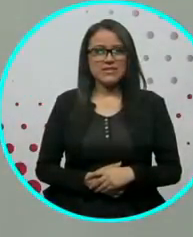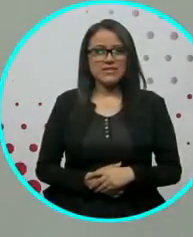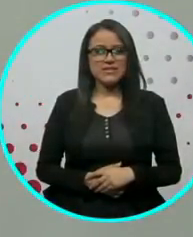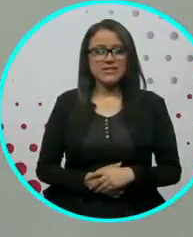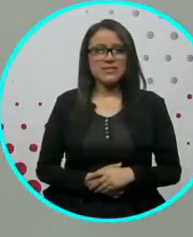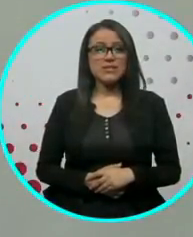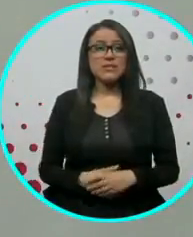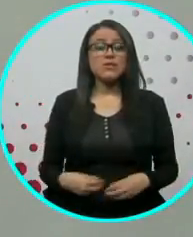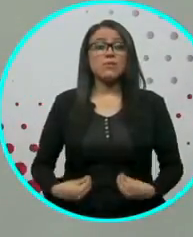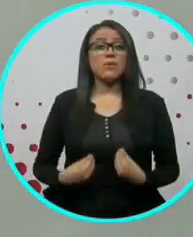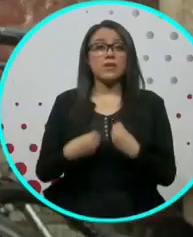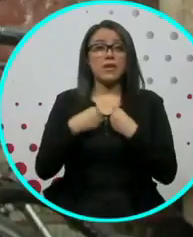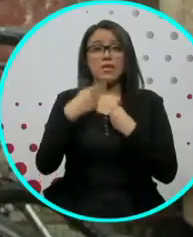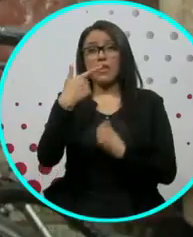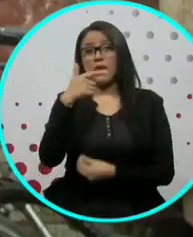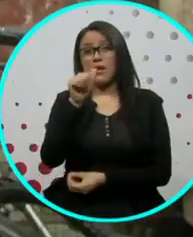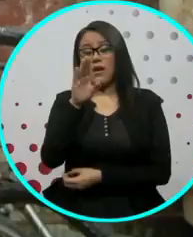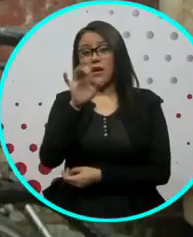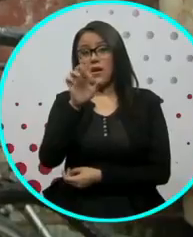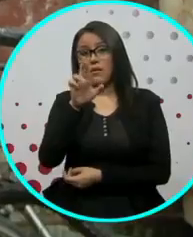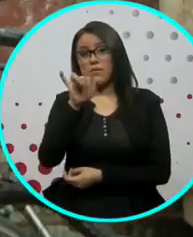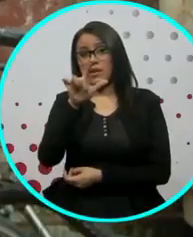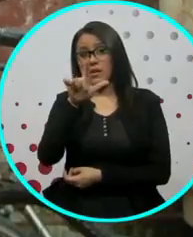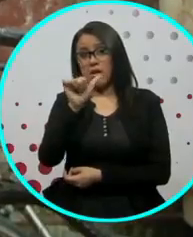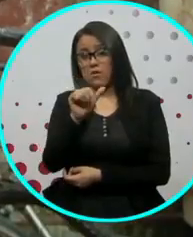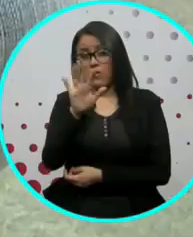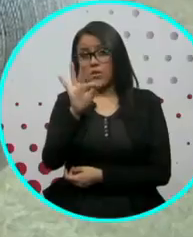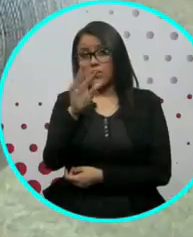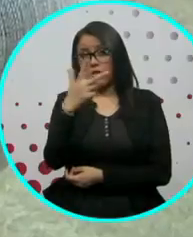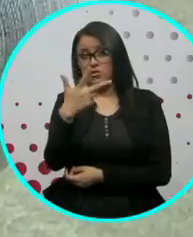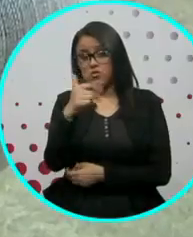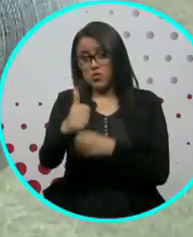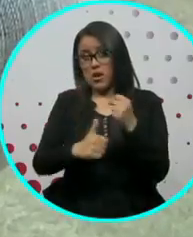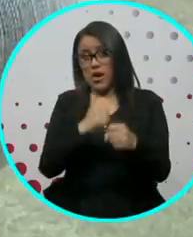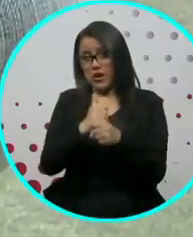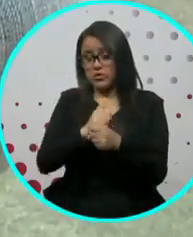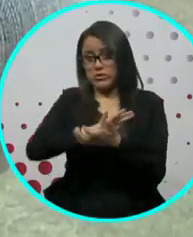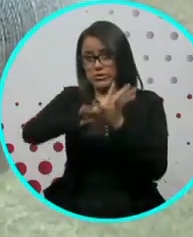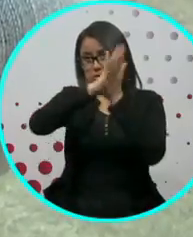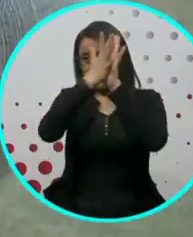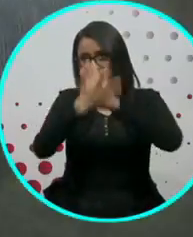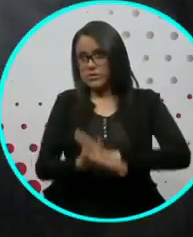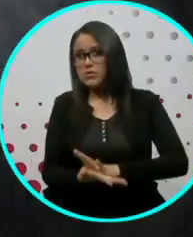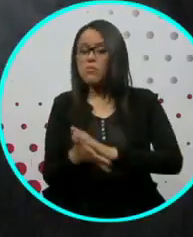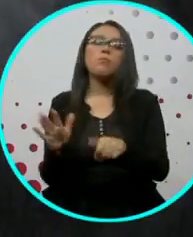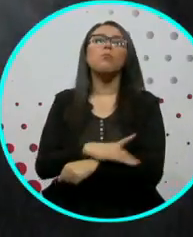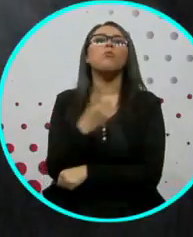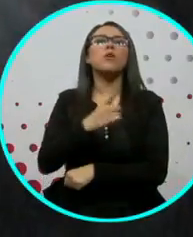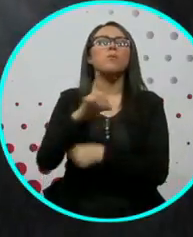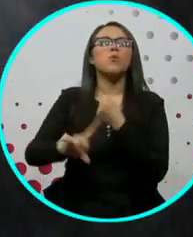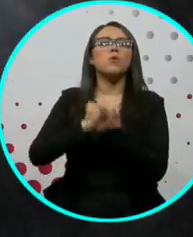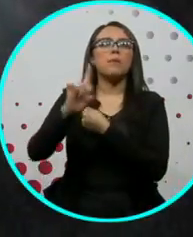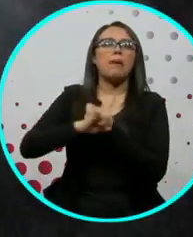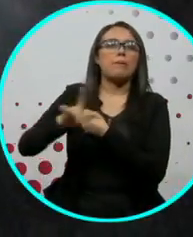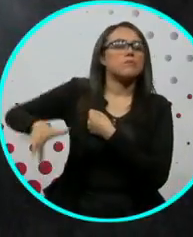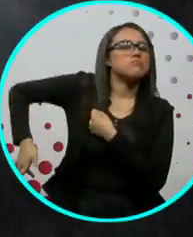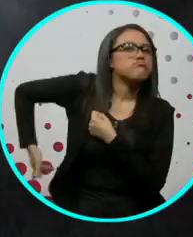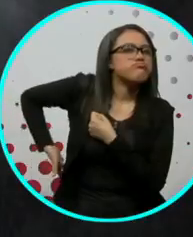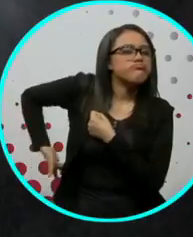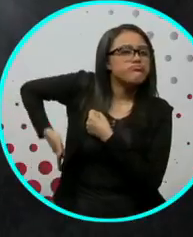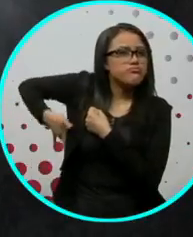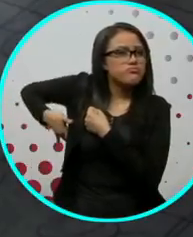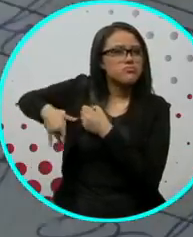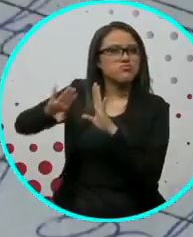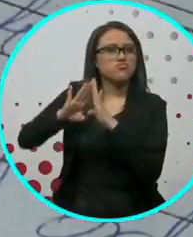La vida de Gabriela, de 48 años de edad, dio un giro cuando le descubrieron una desviación en la columna vertebral. Tiene